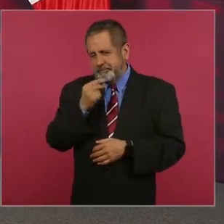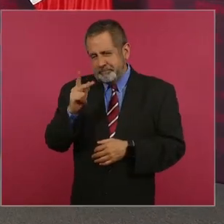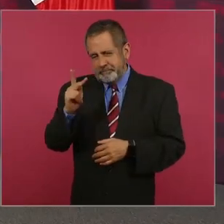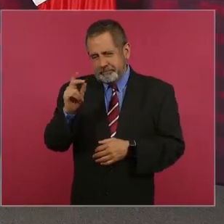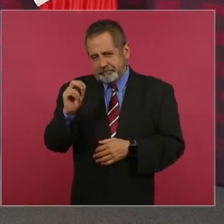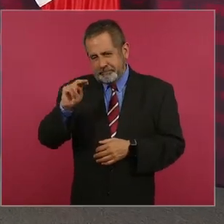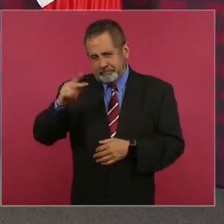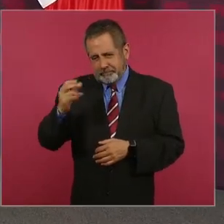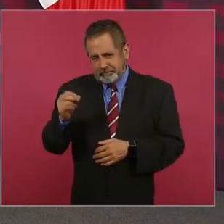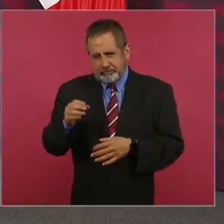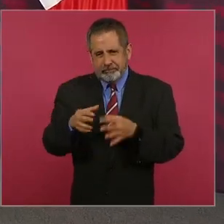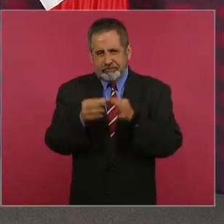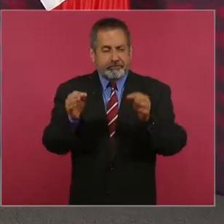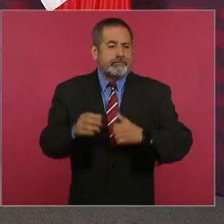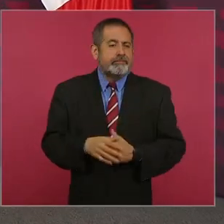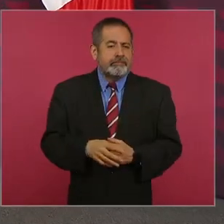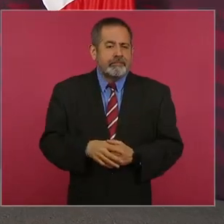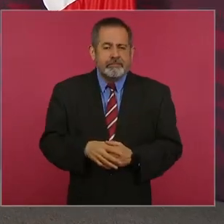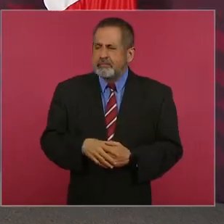todos son iguales